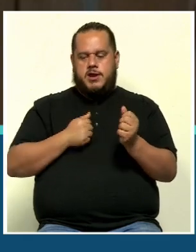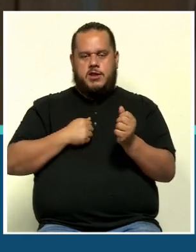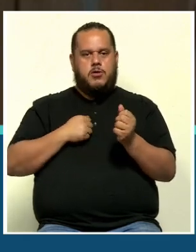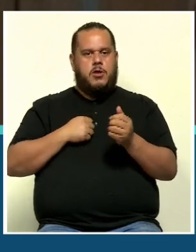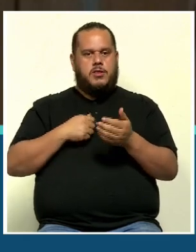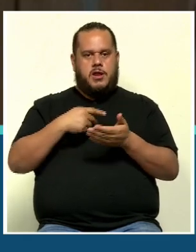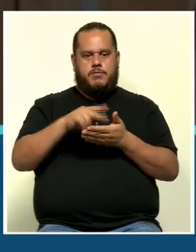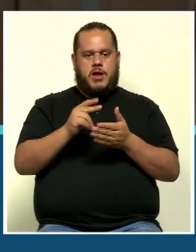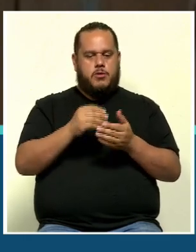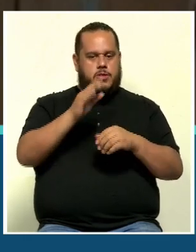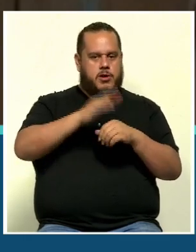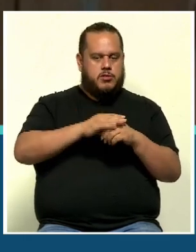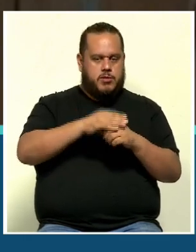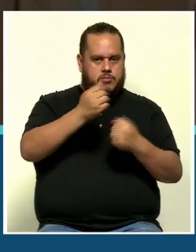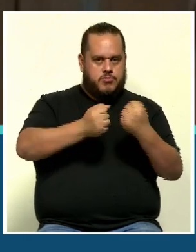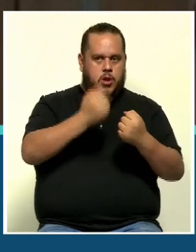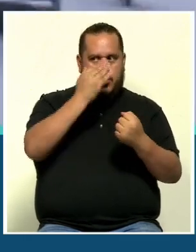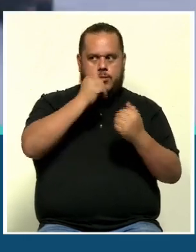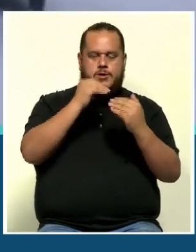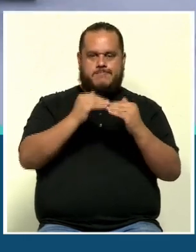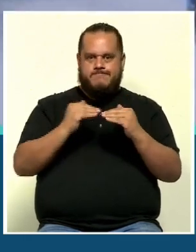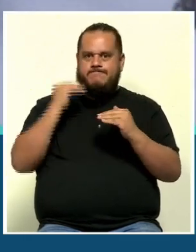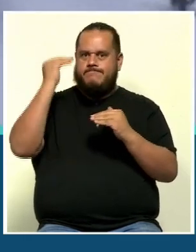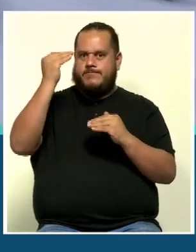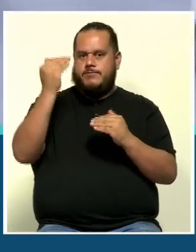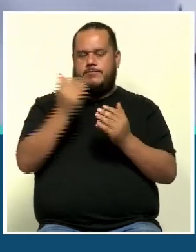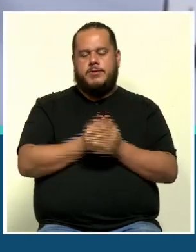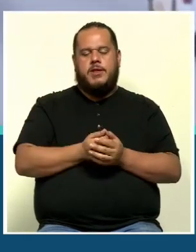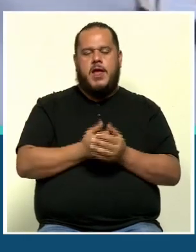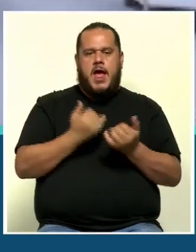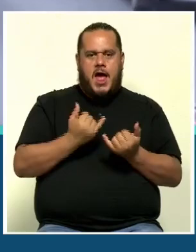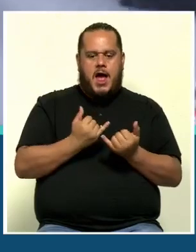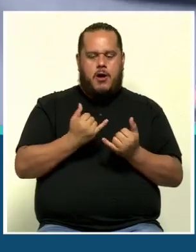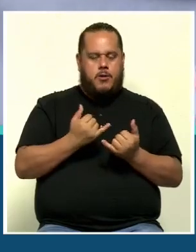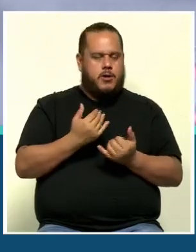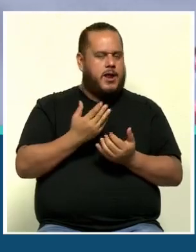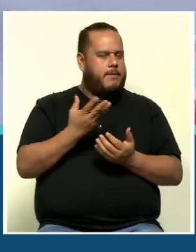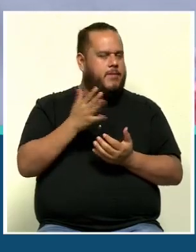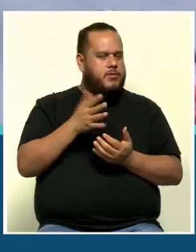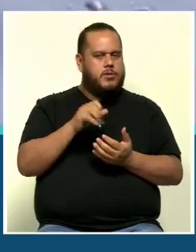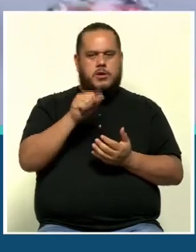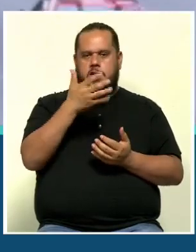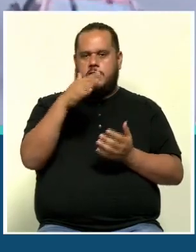definitivamente son sumamente altas. Actualmente existen alrededor de